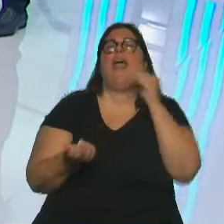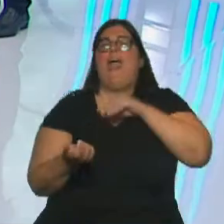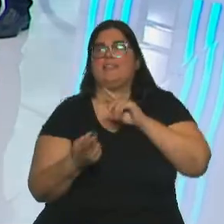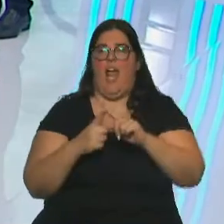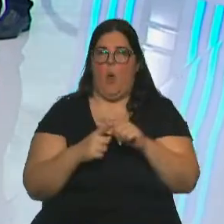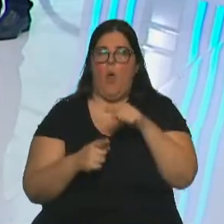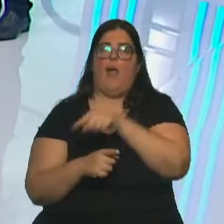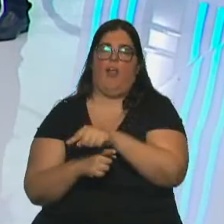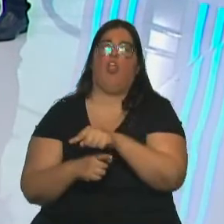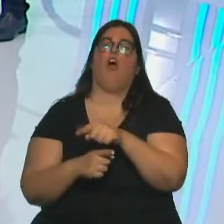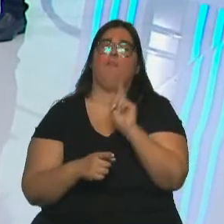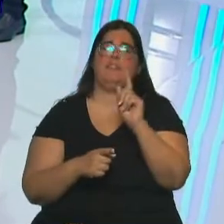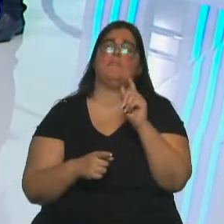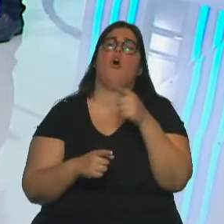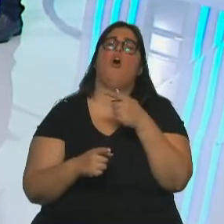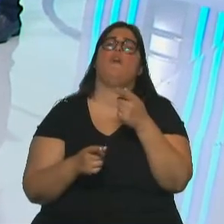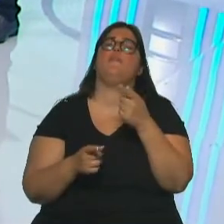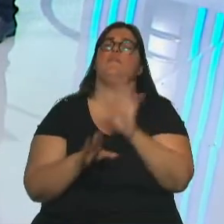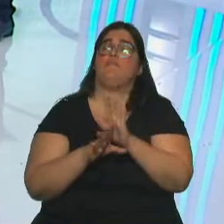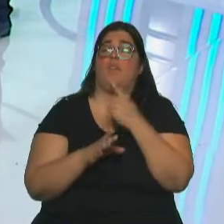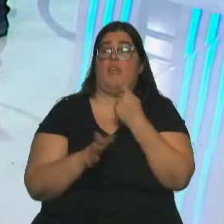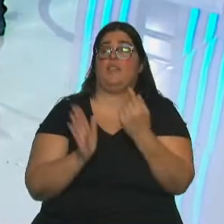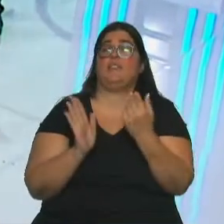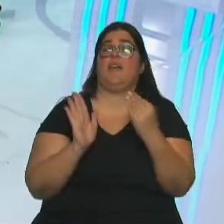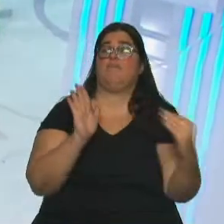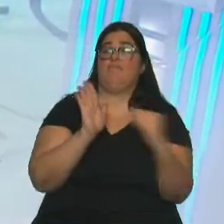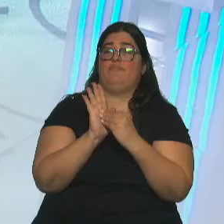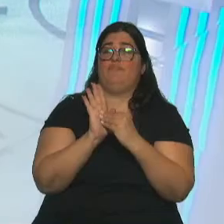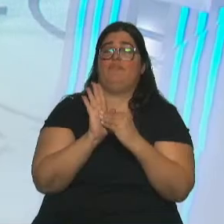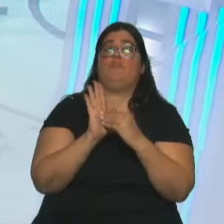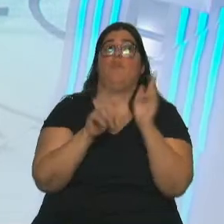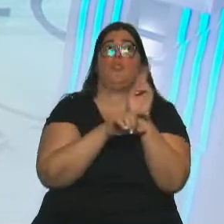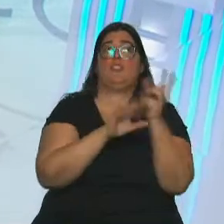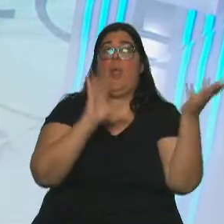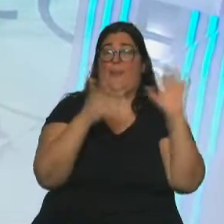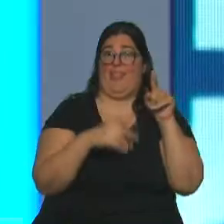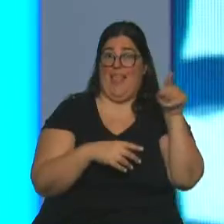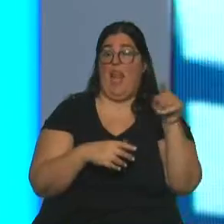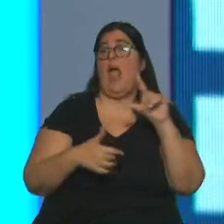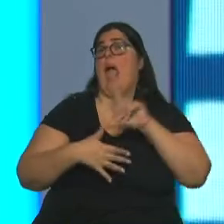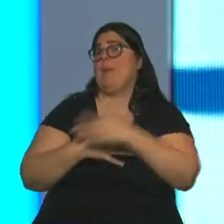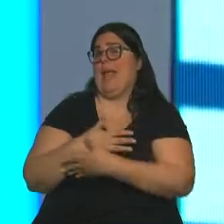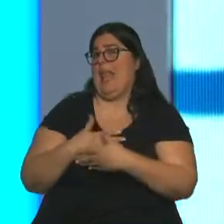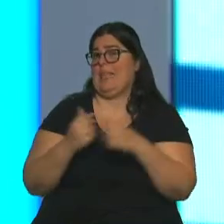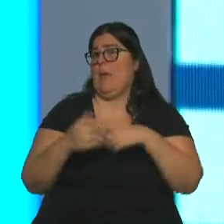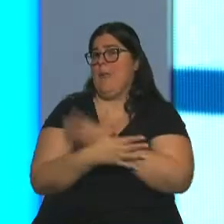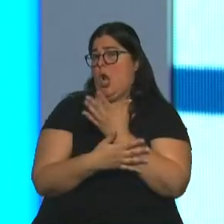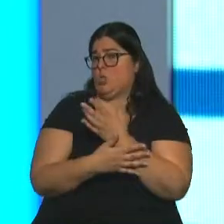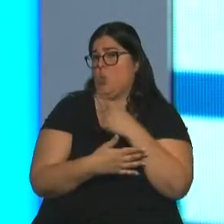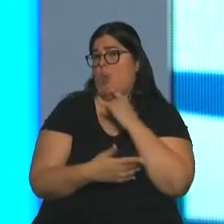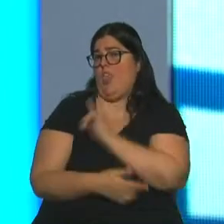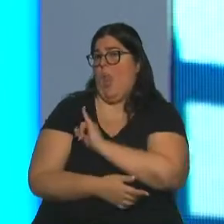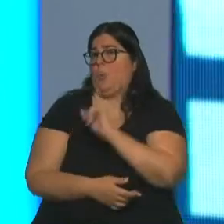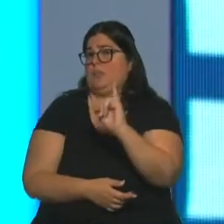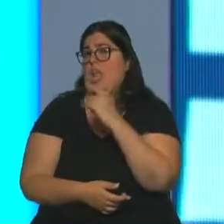y ese es el anexo precisamente que incorpora el factor ambiental y que en América Latina, bueno, en el Mercosur, lo denunciaron